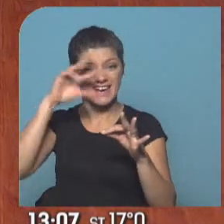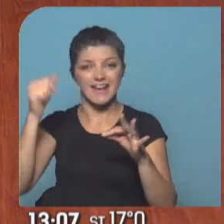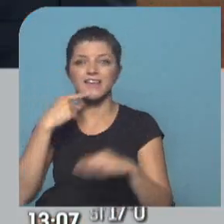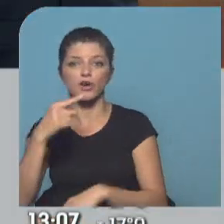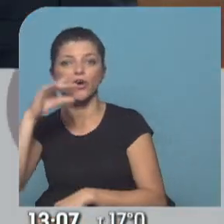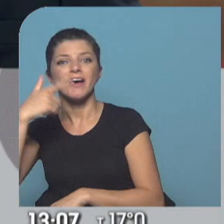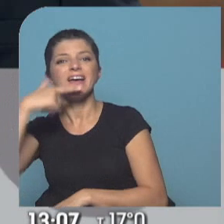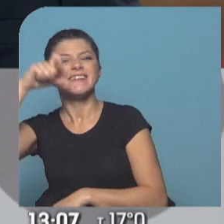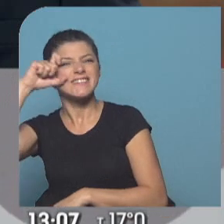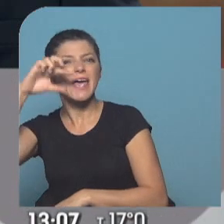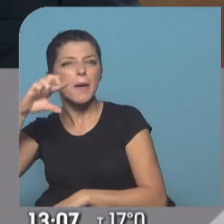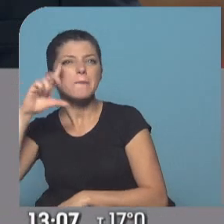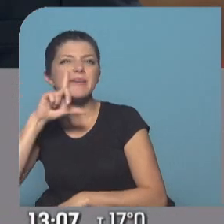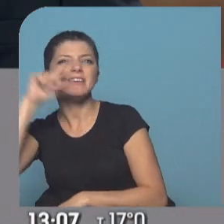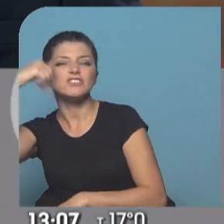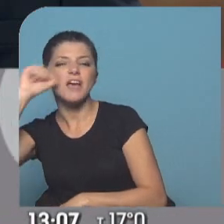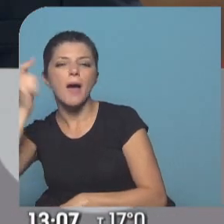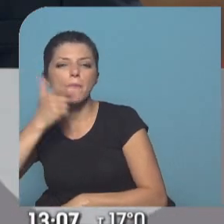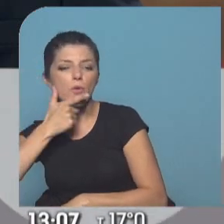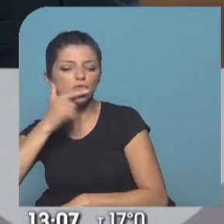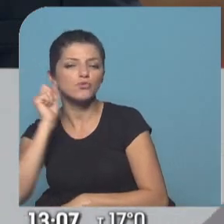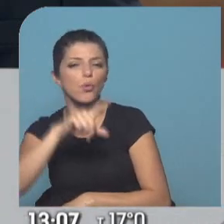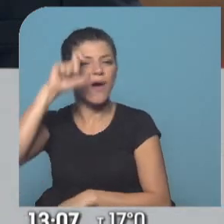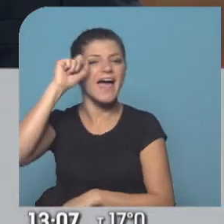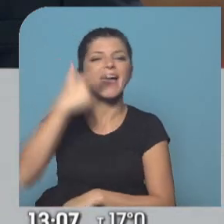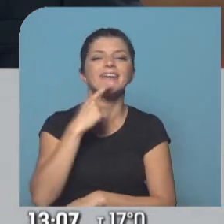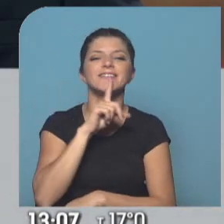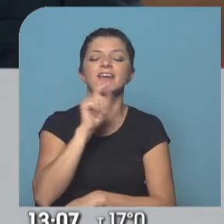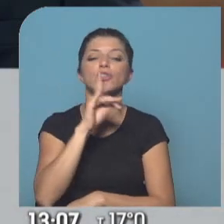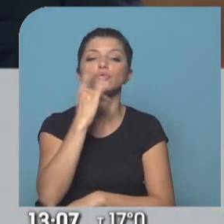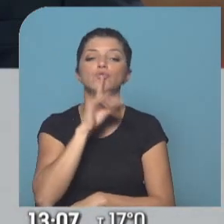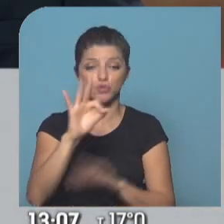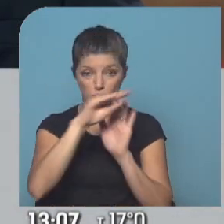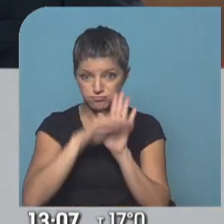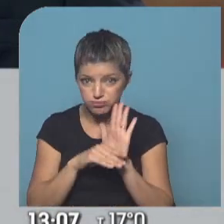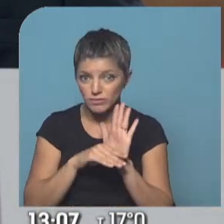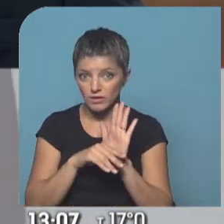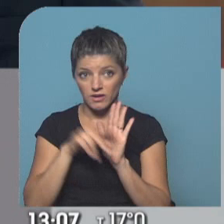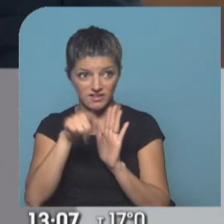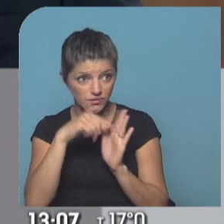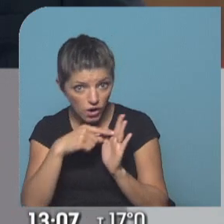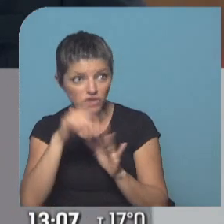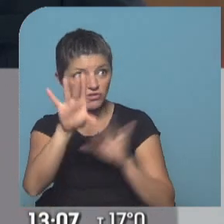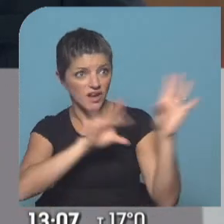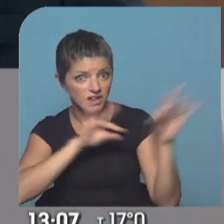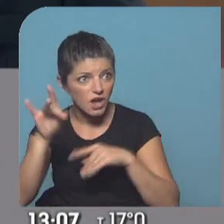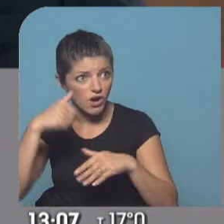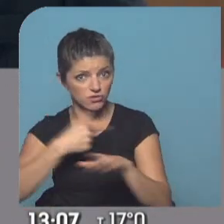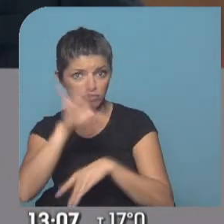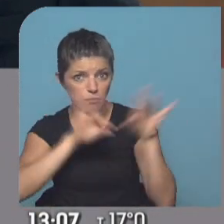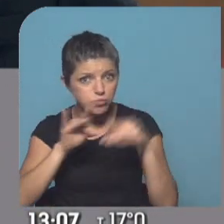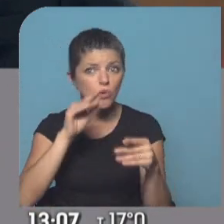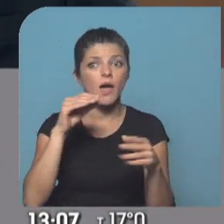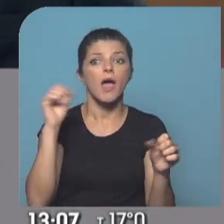el estatuto. Es decir, un estatuto que se votó, que se eligió, que el pueblo lo refrendó, que el Congreso catalán lo aprobó, que el Congreso de